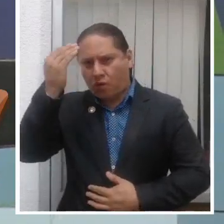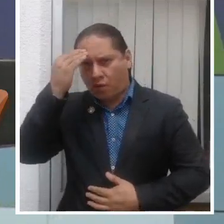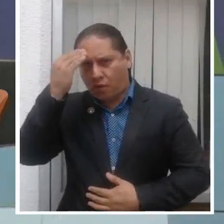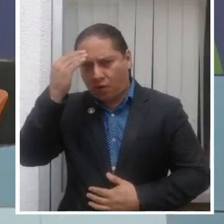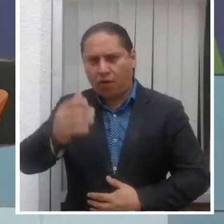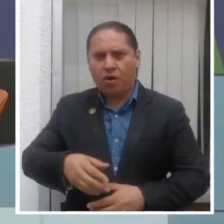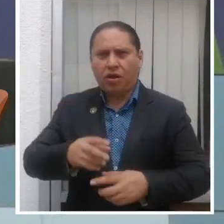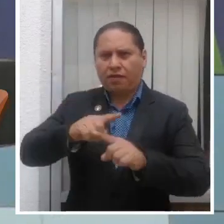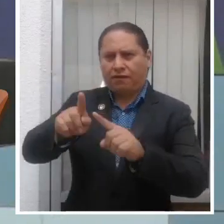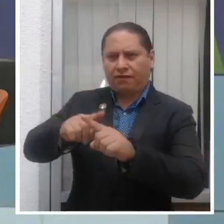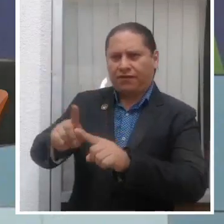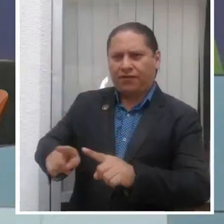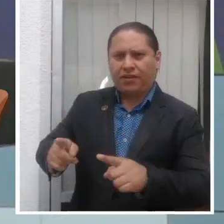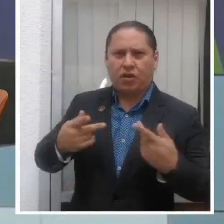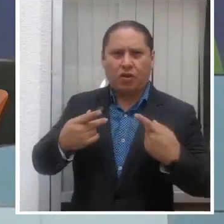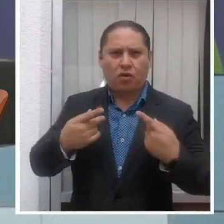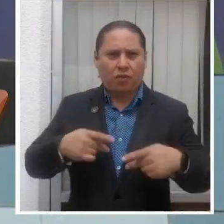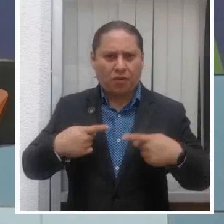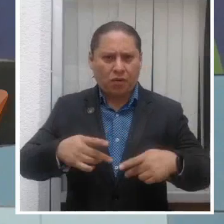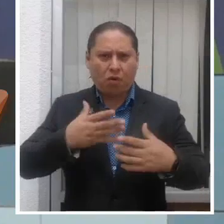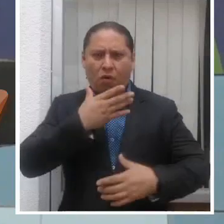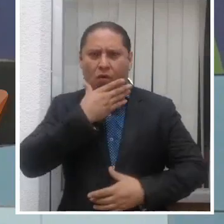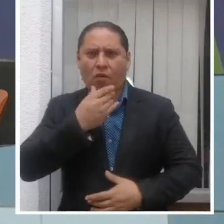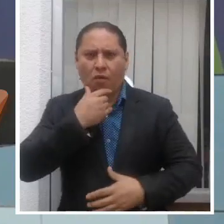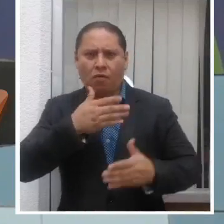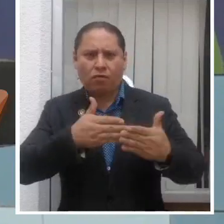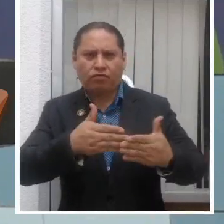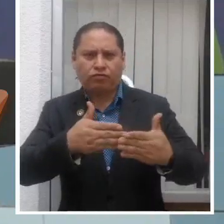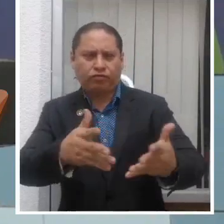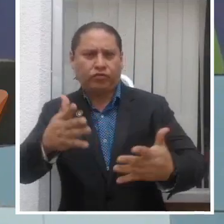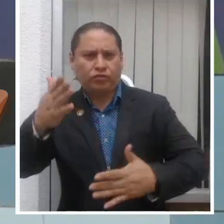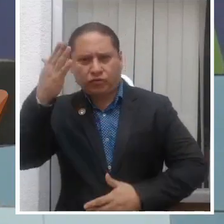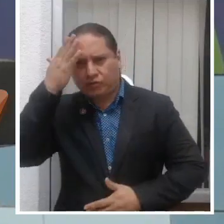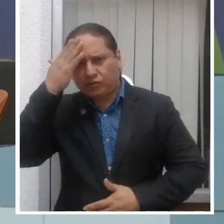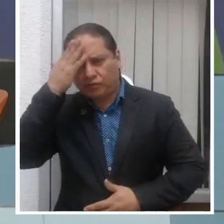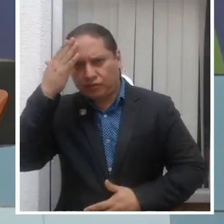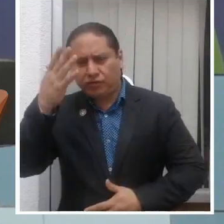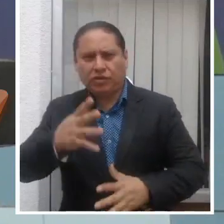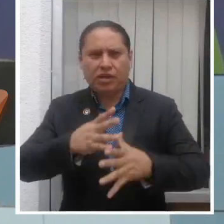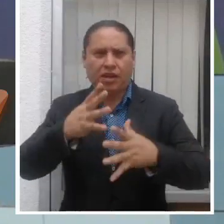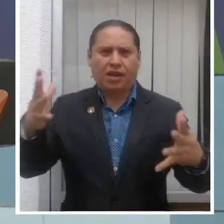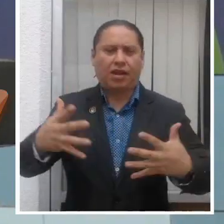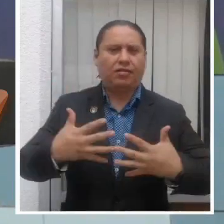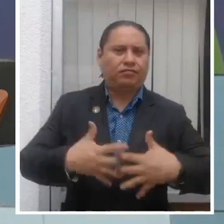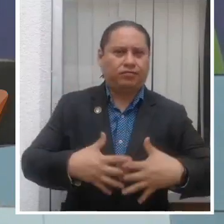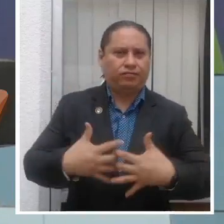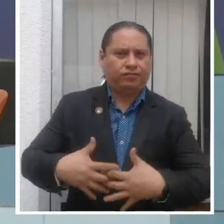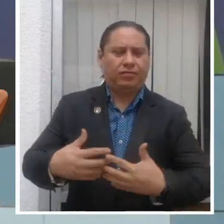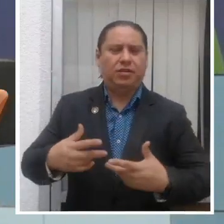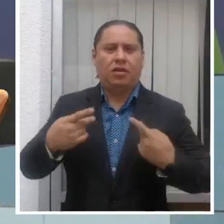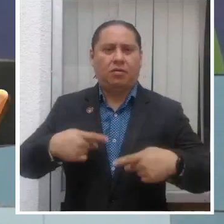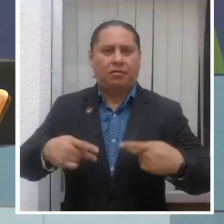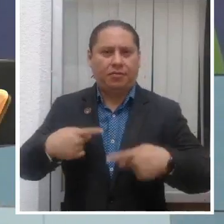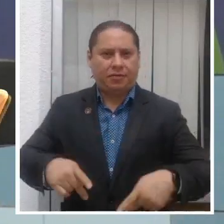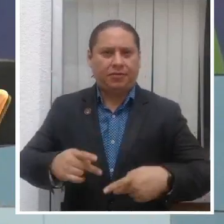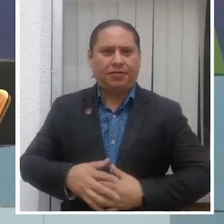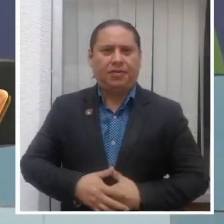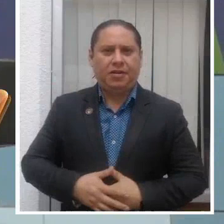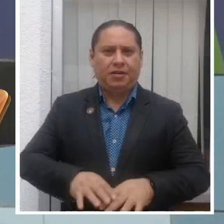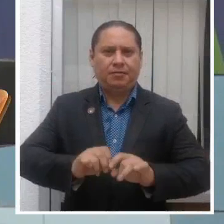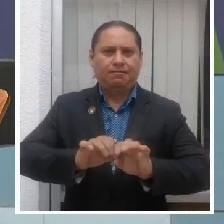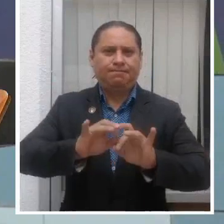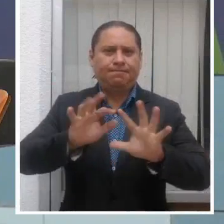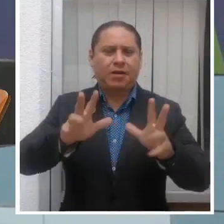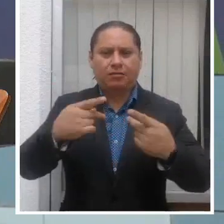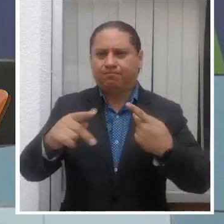grandes navegadores, líderes, líderes políticos, grandes empresarios, sobresalientes, personas que brillan con